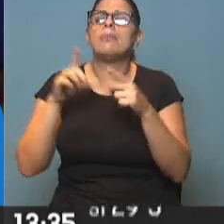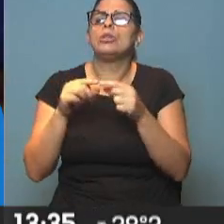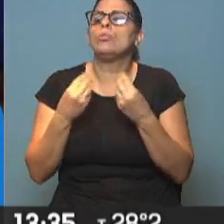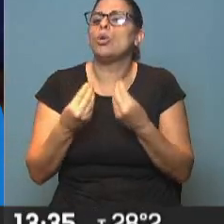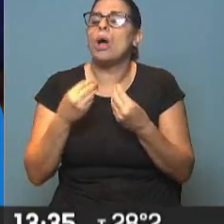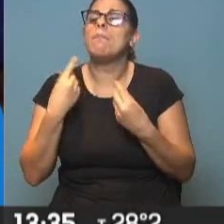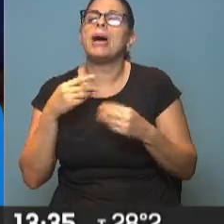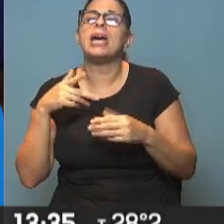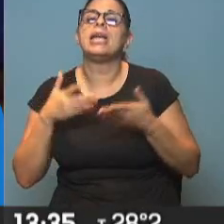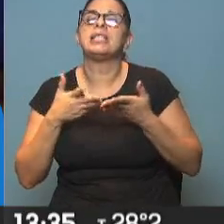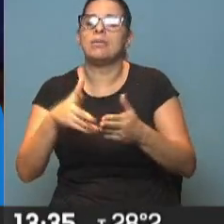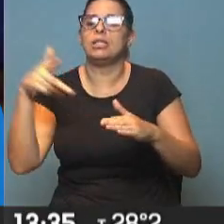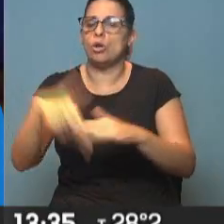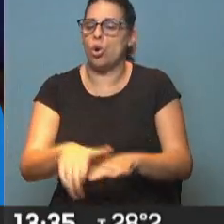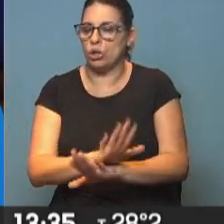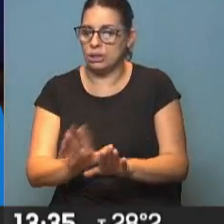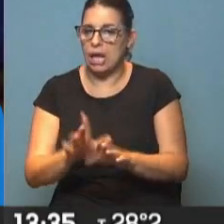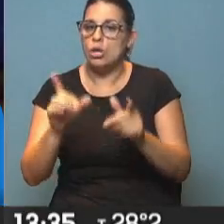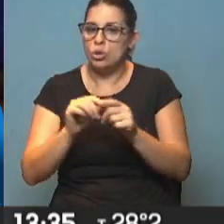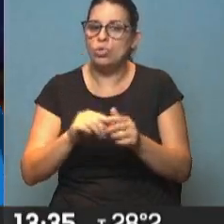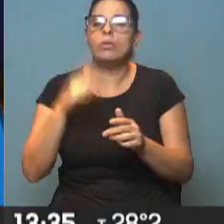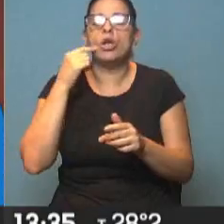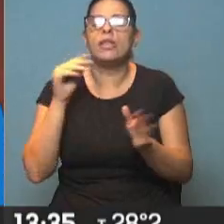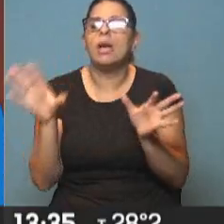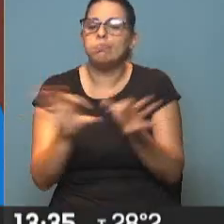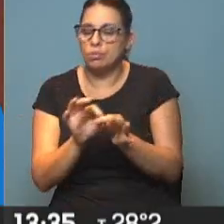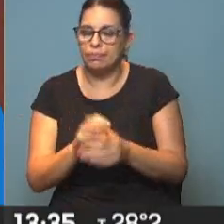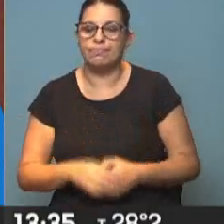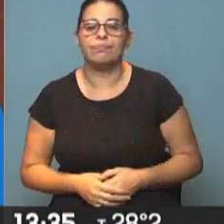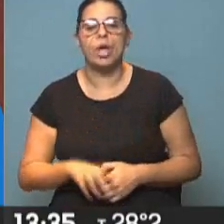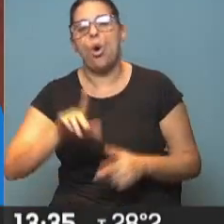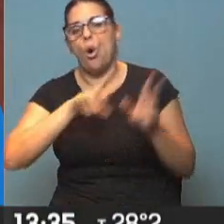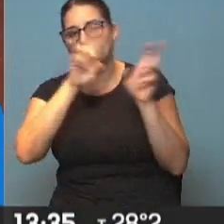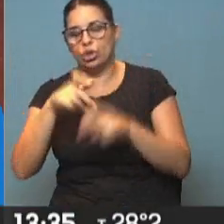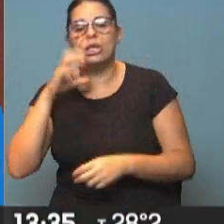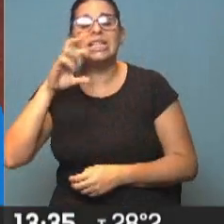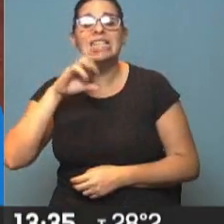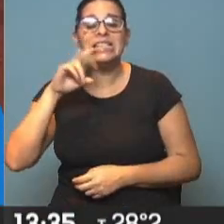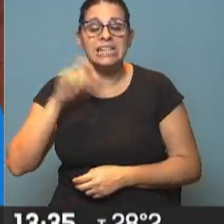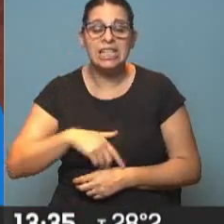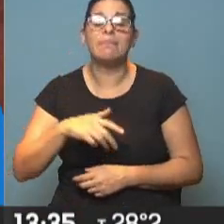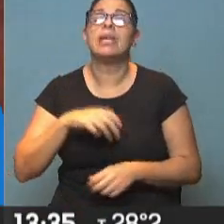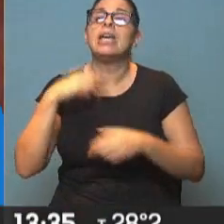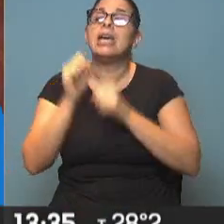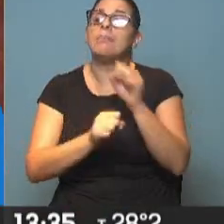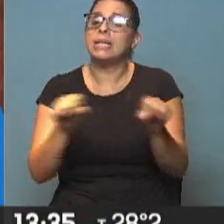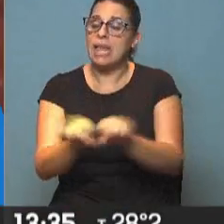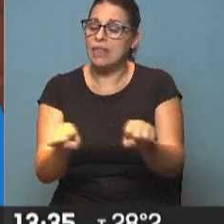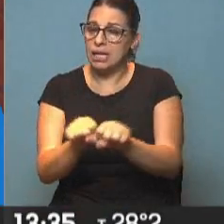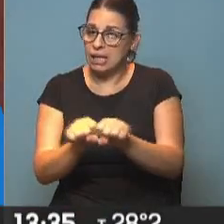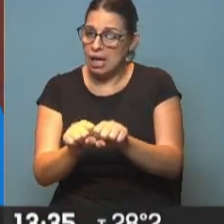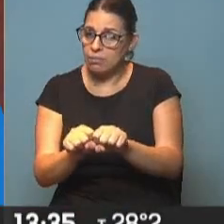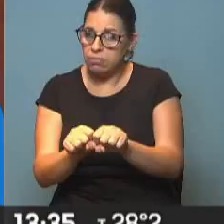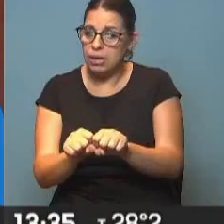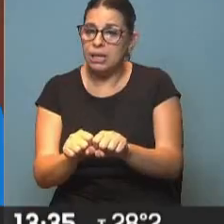mañana número al día es eso esto que pagarlo y cristian de mendoza dice una empresa de televisión por cable me dio de alta como